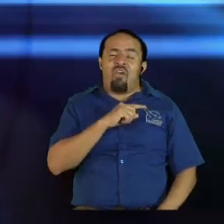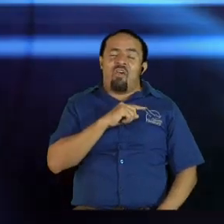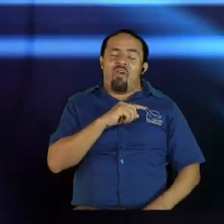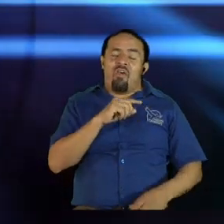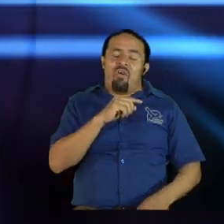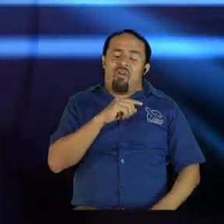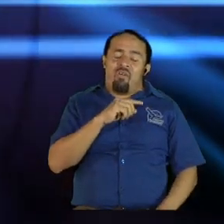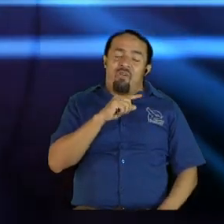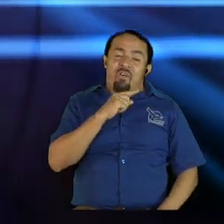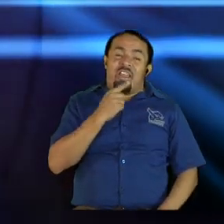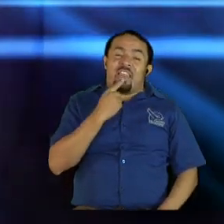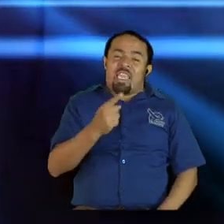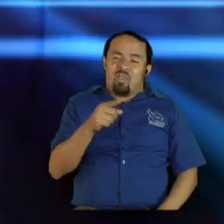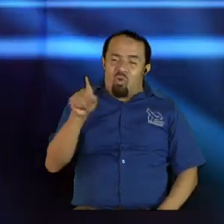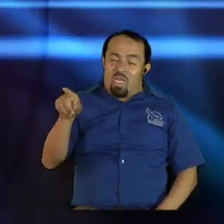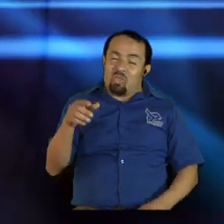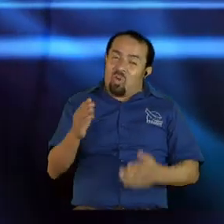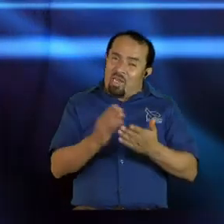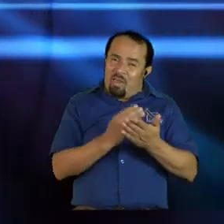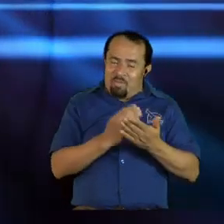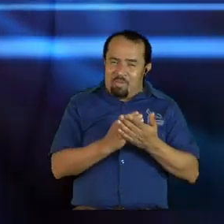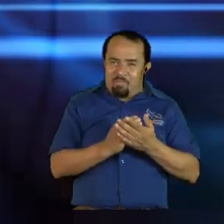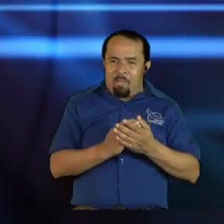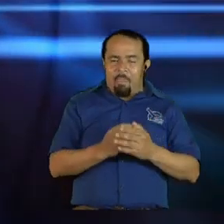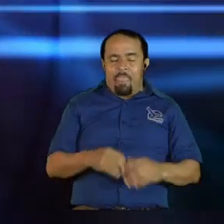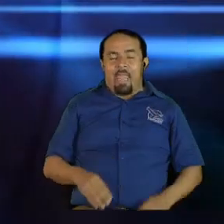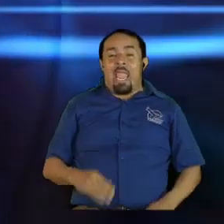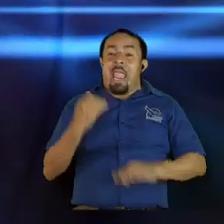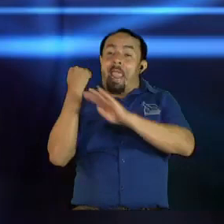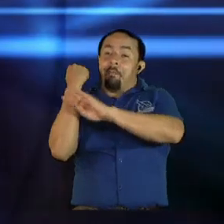Ay, embarazó a la esposa